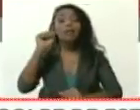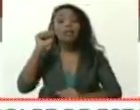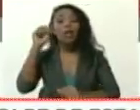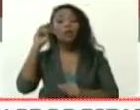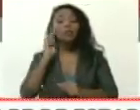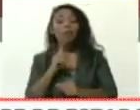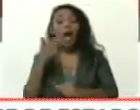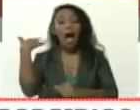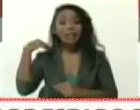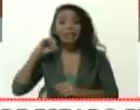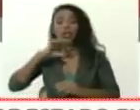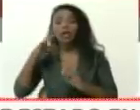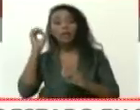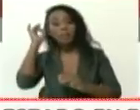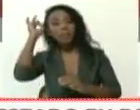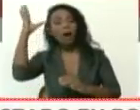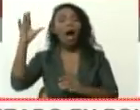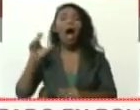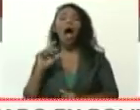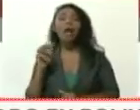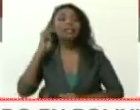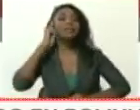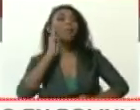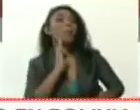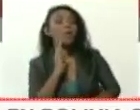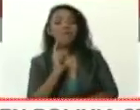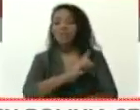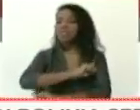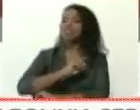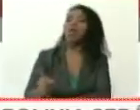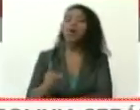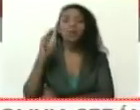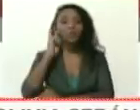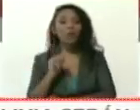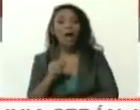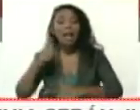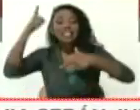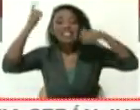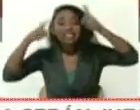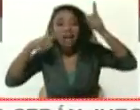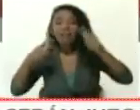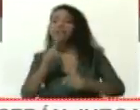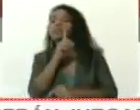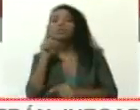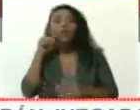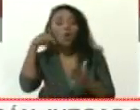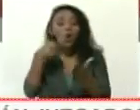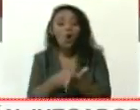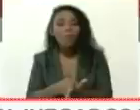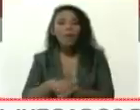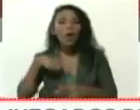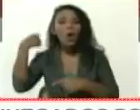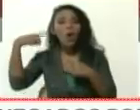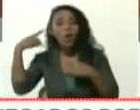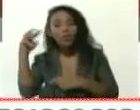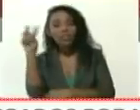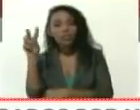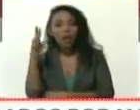dictador, tirano, el loco del sur, lo calificaron. A Hugo Chávez lo llamaron dictador, tirano, lo llamaron el loco